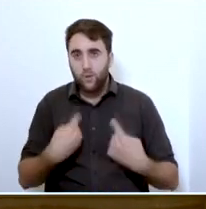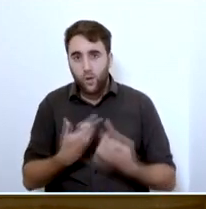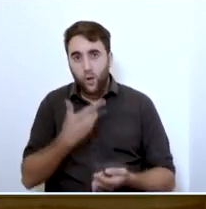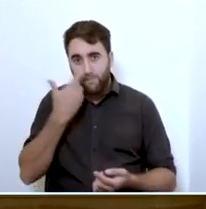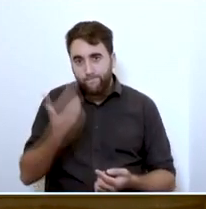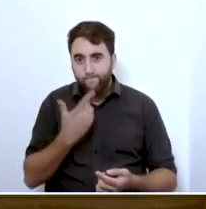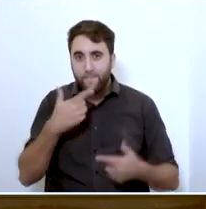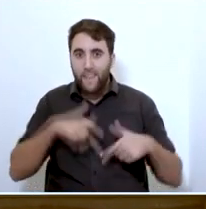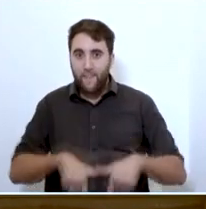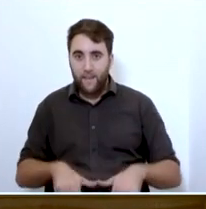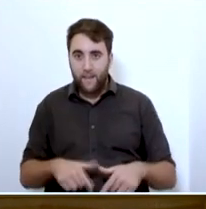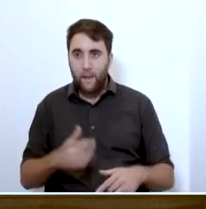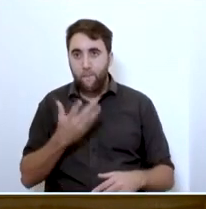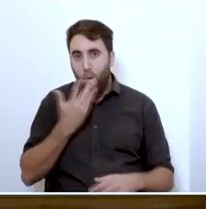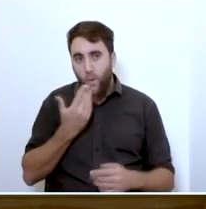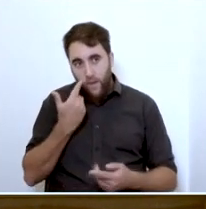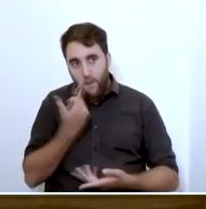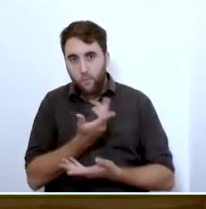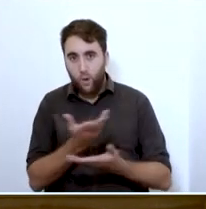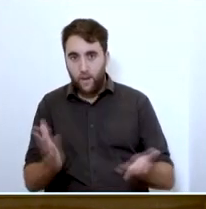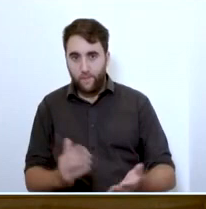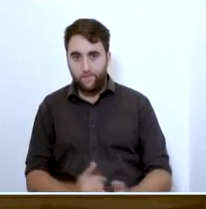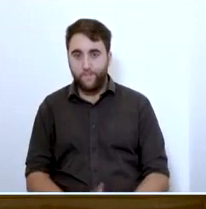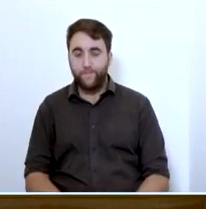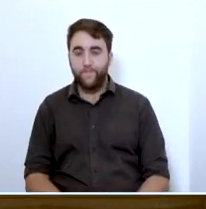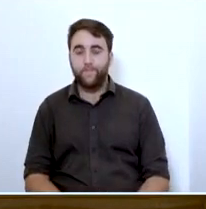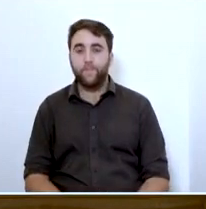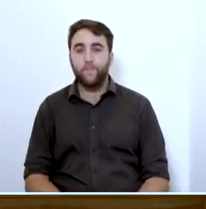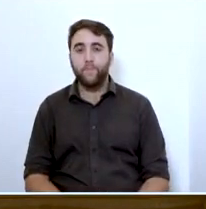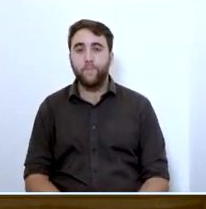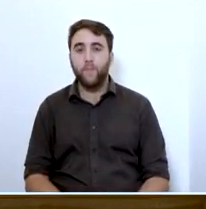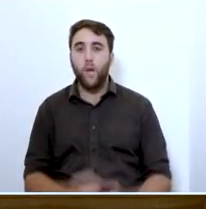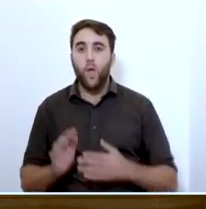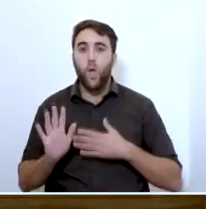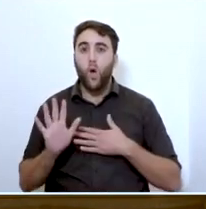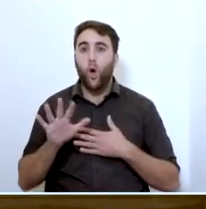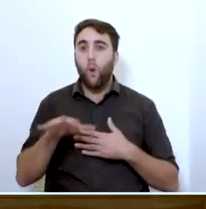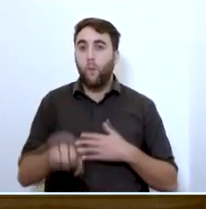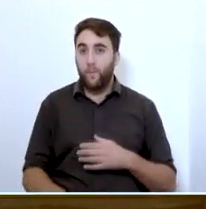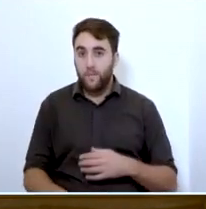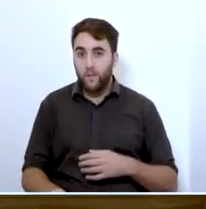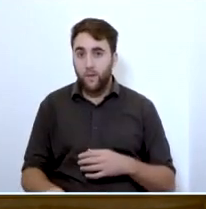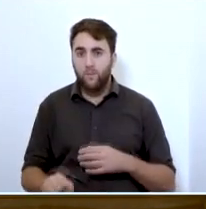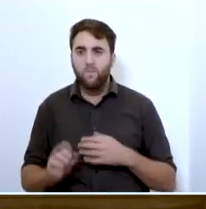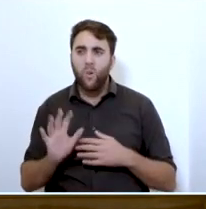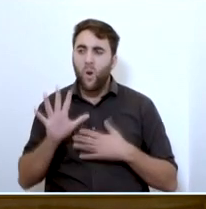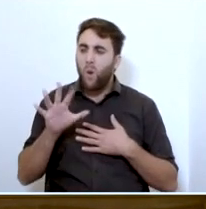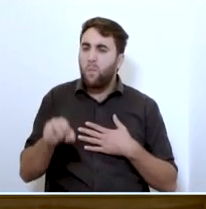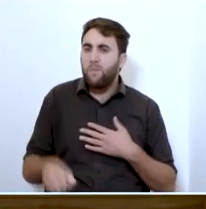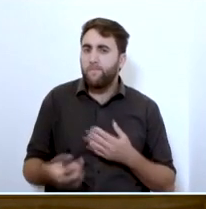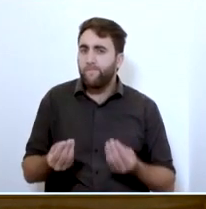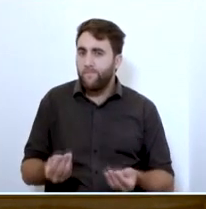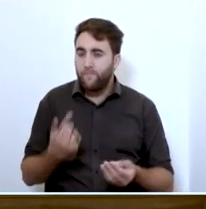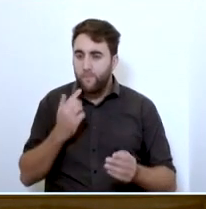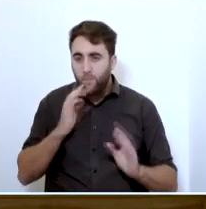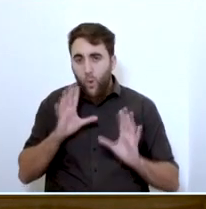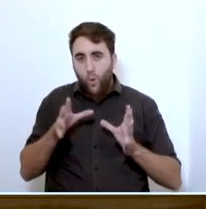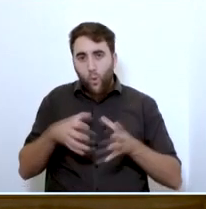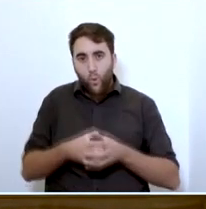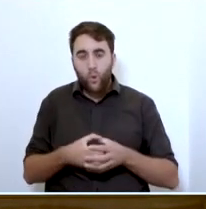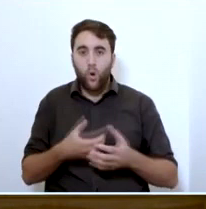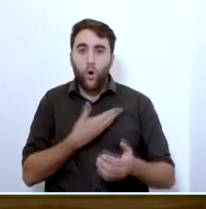intendentes me gusta destacar compromiso compromiso de abordar en conjunto con el gobierno